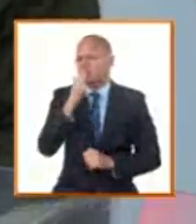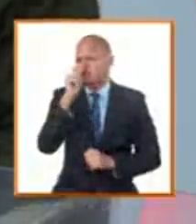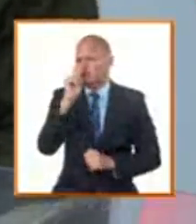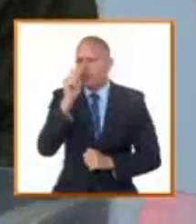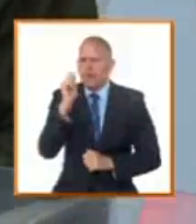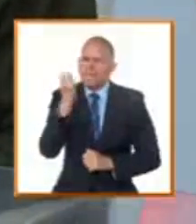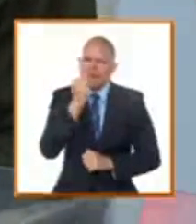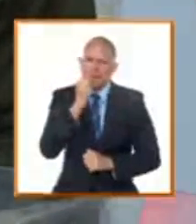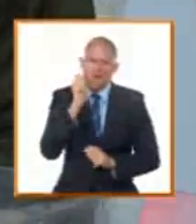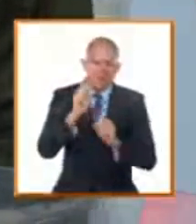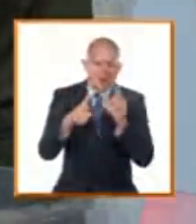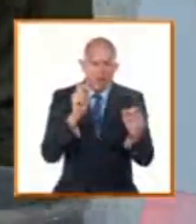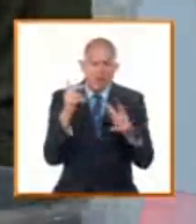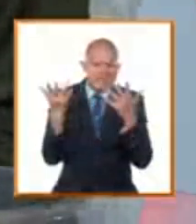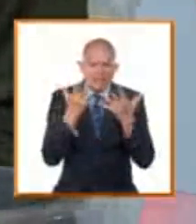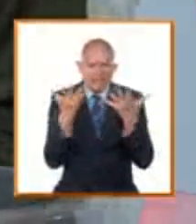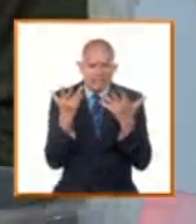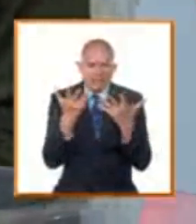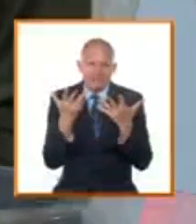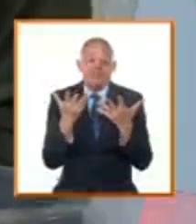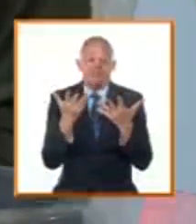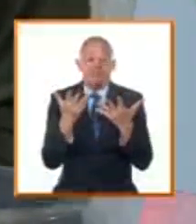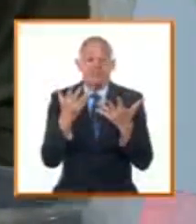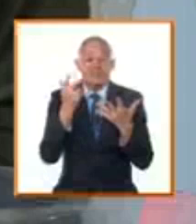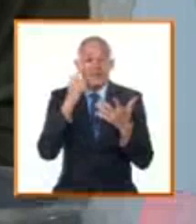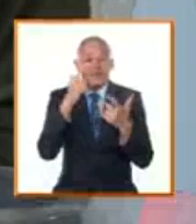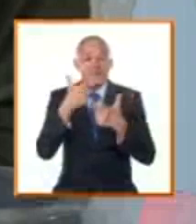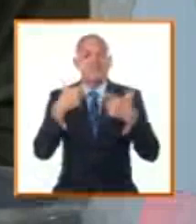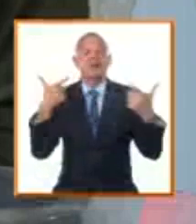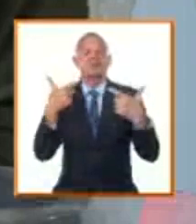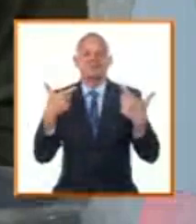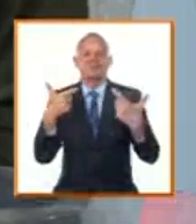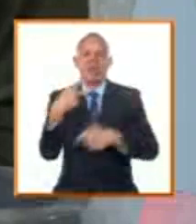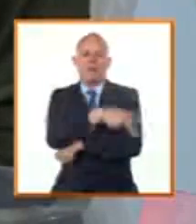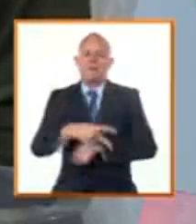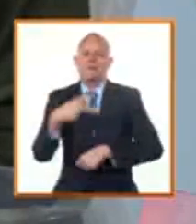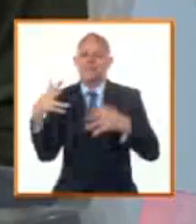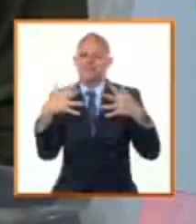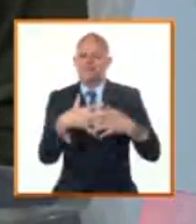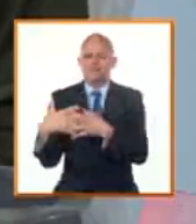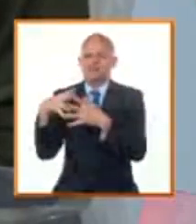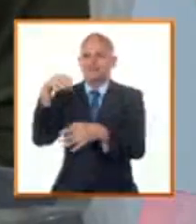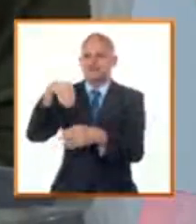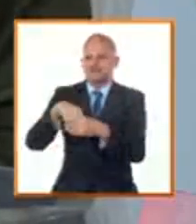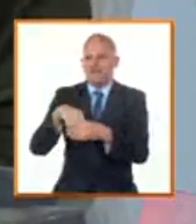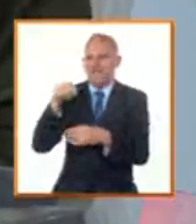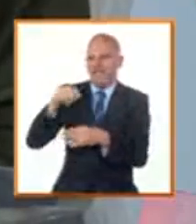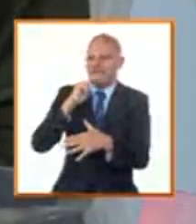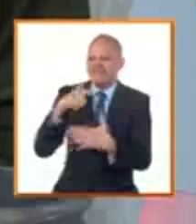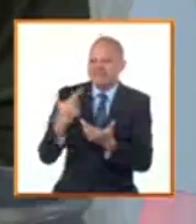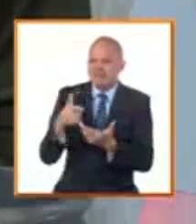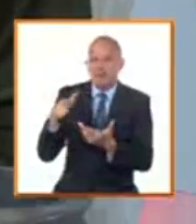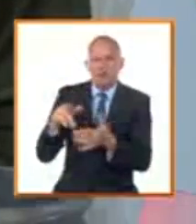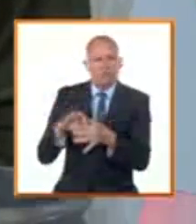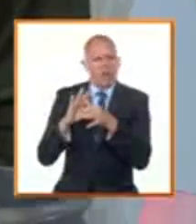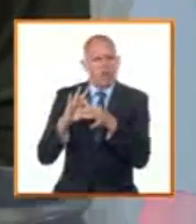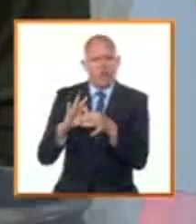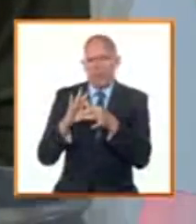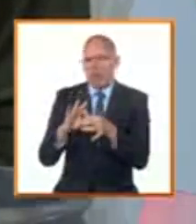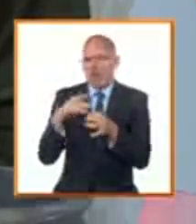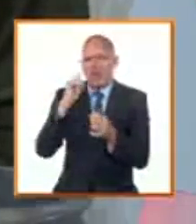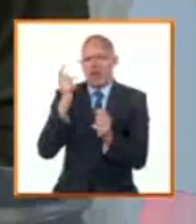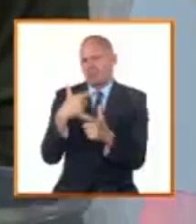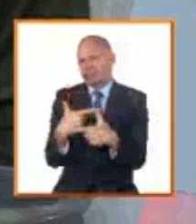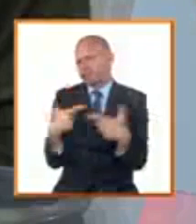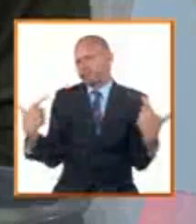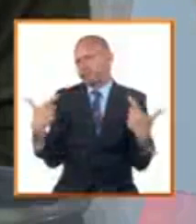material, el principal mercado del planeta, Estados Unidos, hoy está sumergido en una crisis de opioides a partir del tráfico y consumo